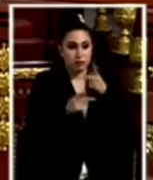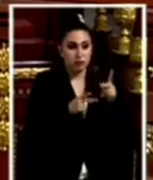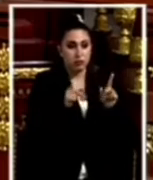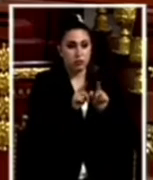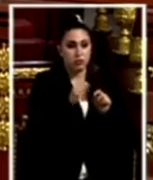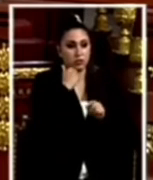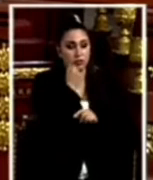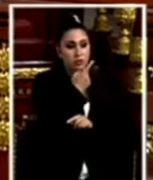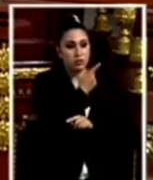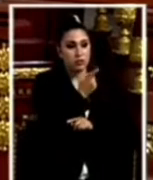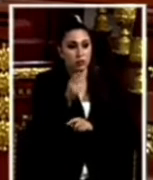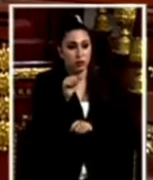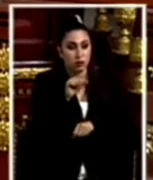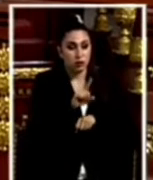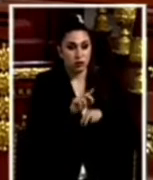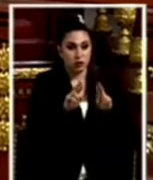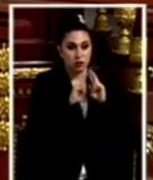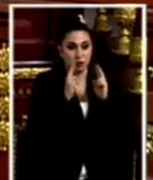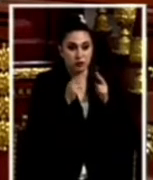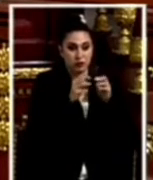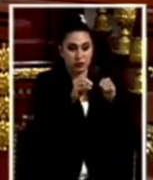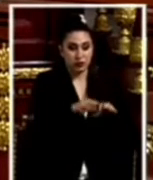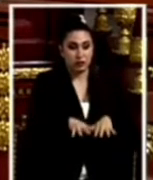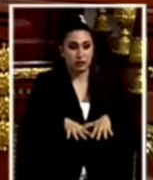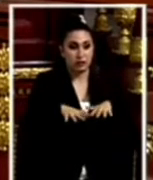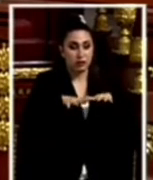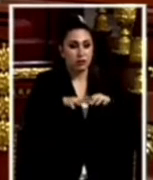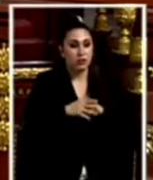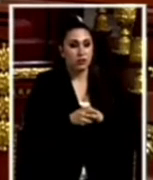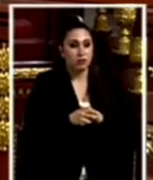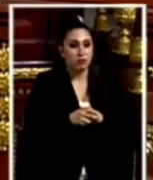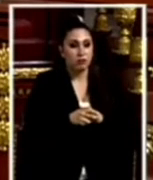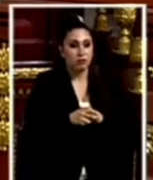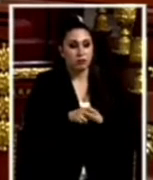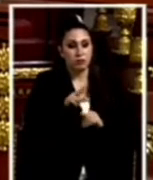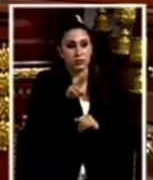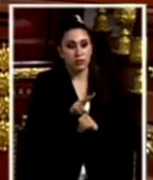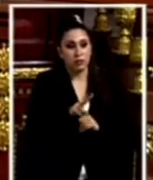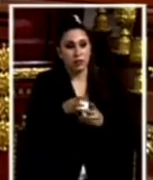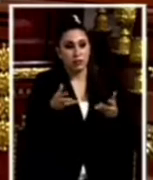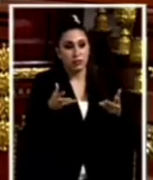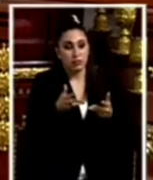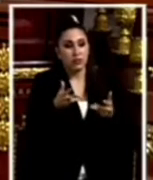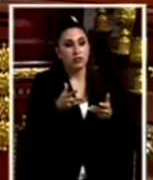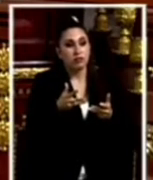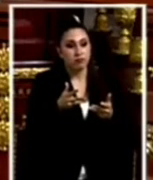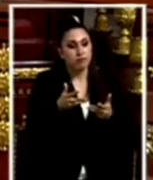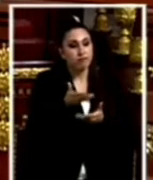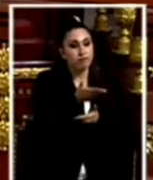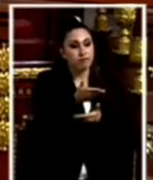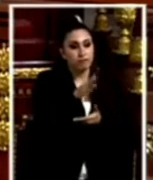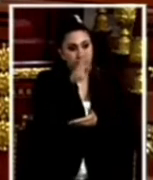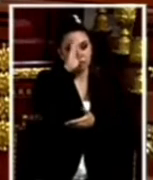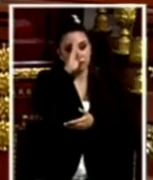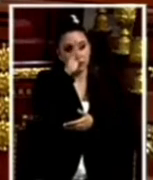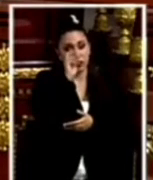Quisiera decir que hoy en esta tribuna se ha realizado un acto abiertamente